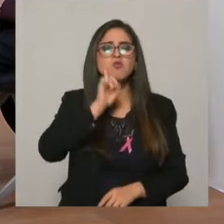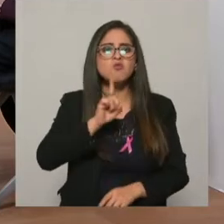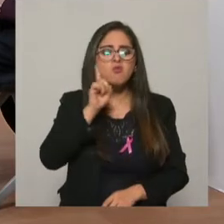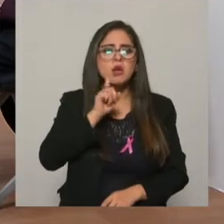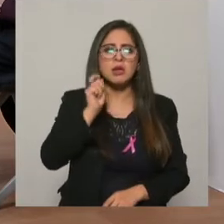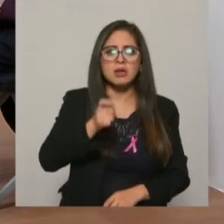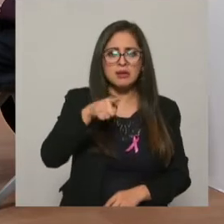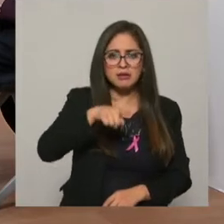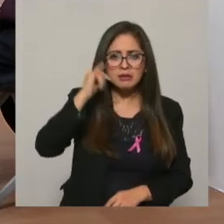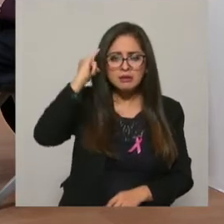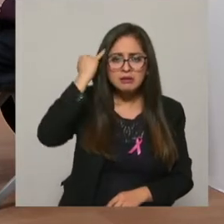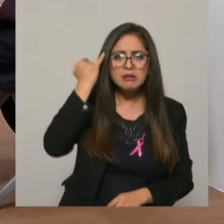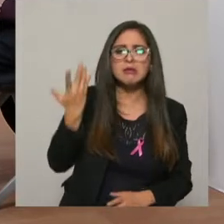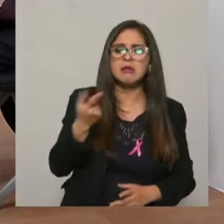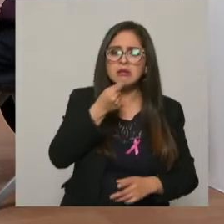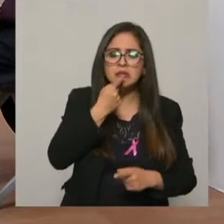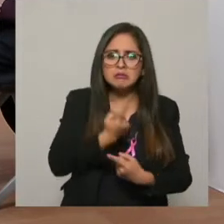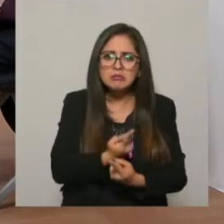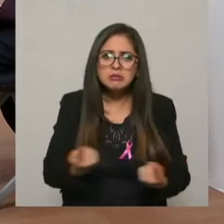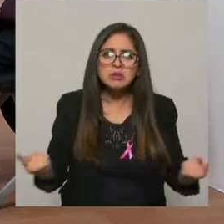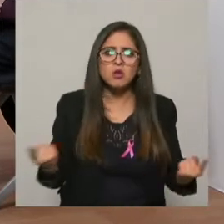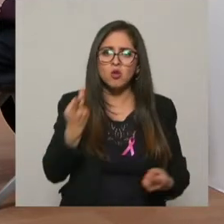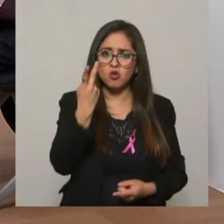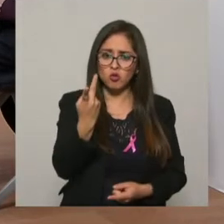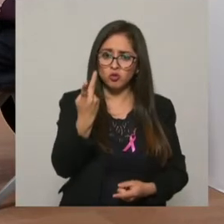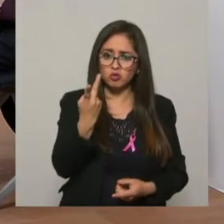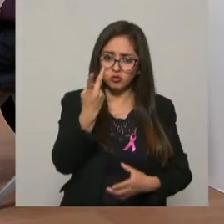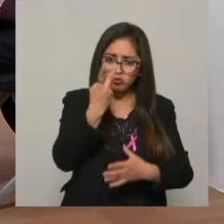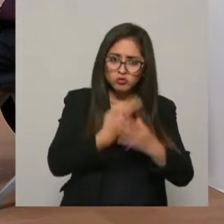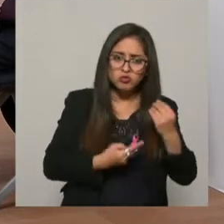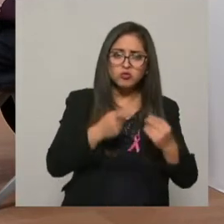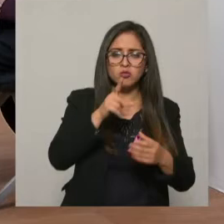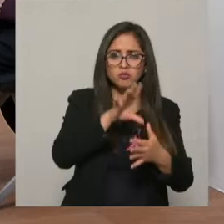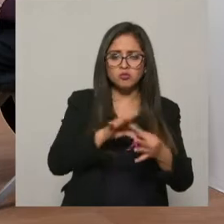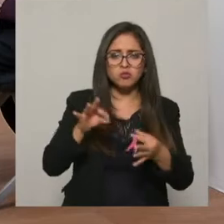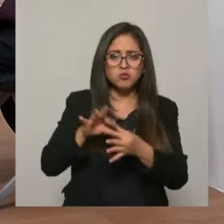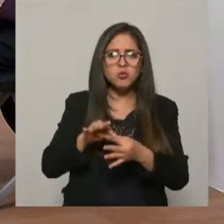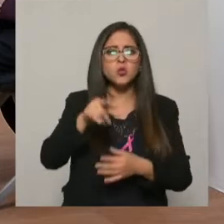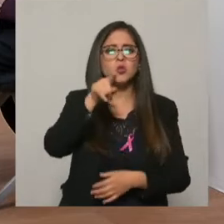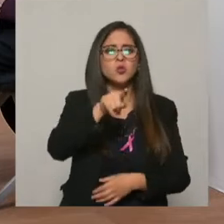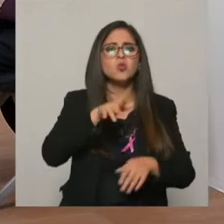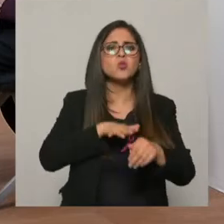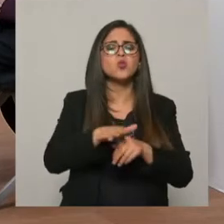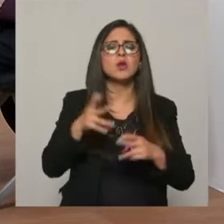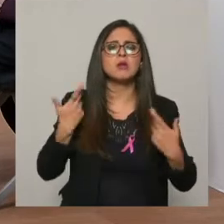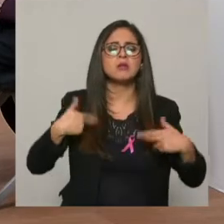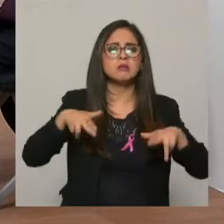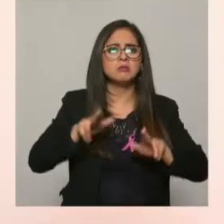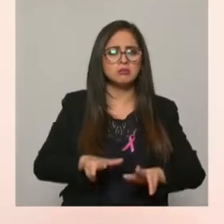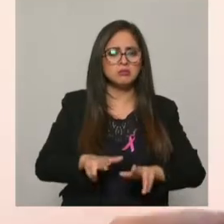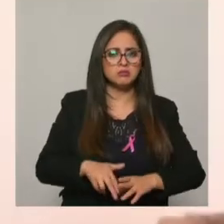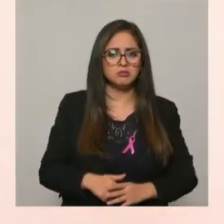indígena, ¿no? Con los niños, tanto las dos versiones que has mencionado, pero tú, ¿cuál versión vas a representar entonces?